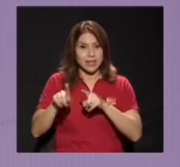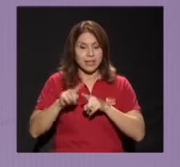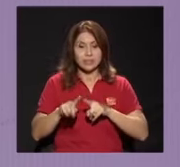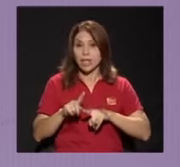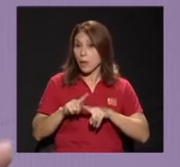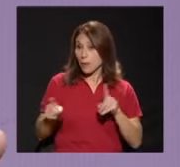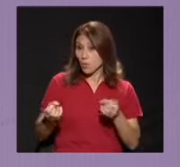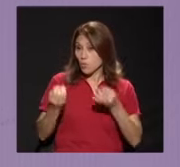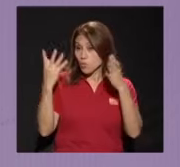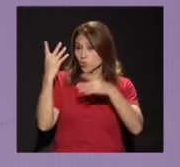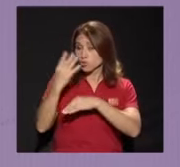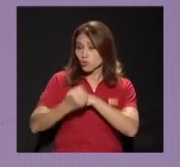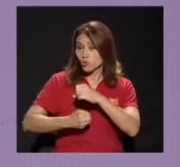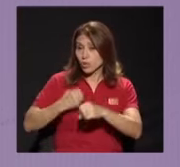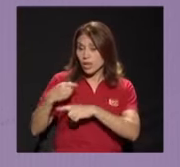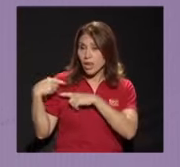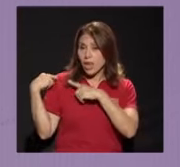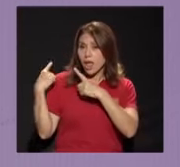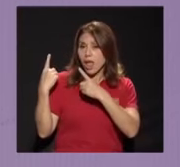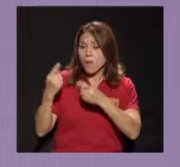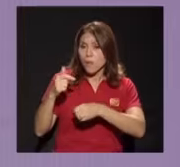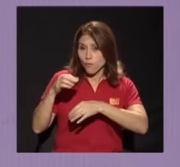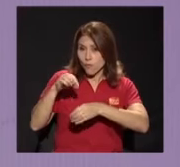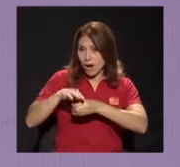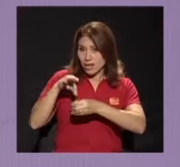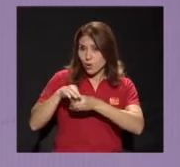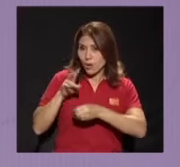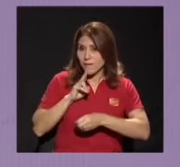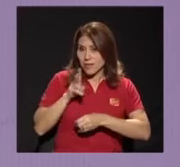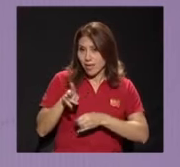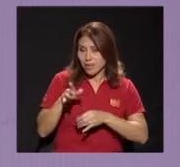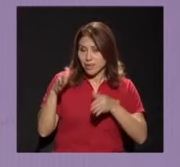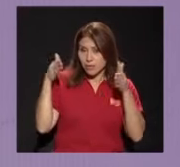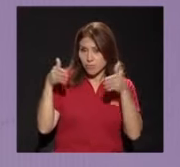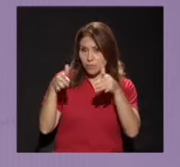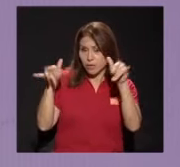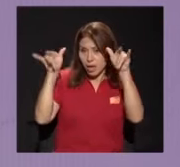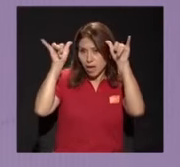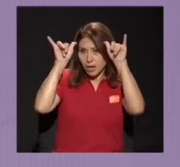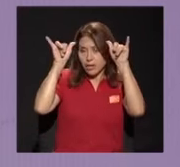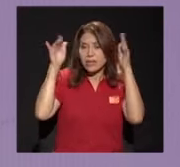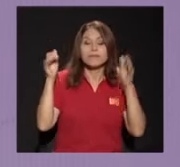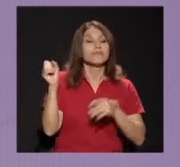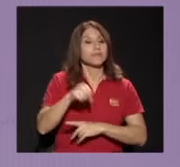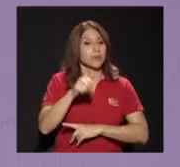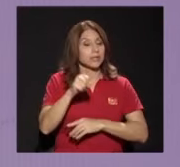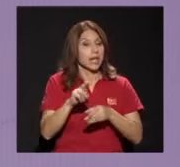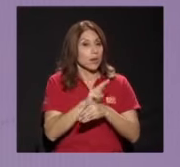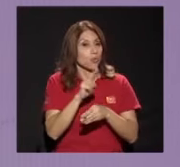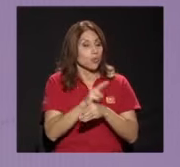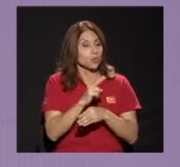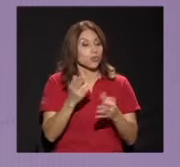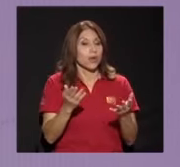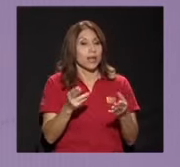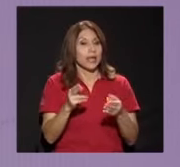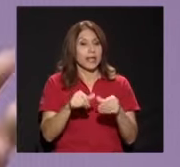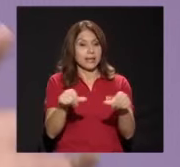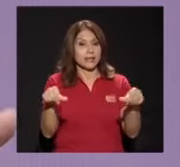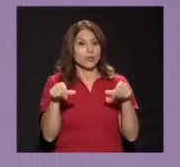fue agrícola. Durante mucho tiempo fue agrícola, ganadera, ¿verdad? Entonces, el uso en el sector turismo, ¿verdad? Cuando no